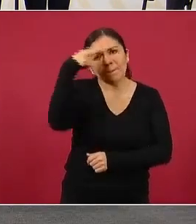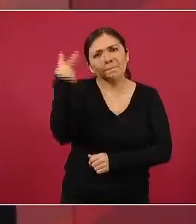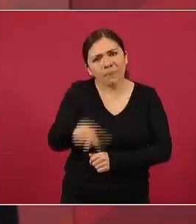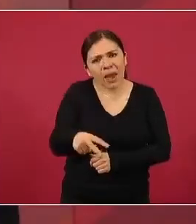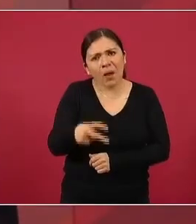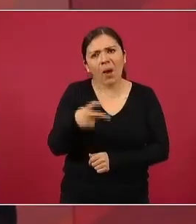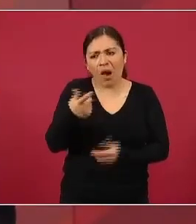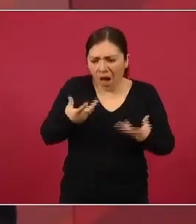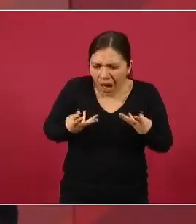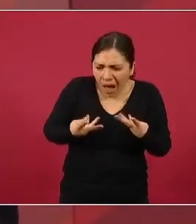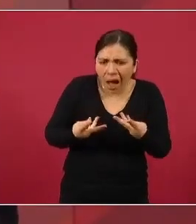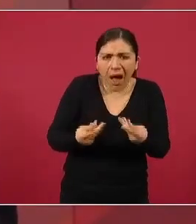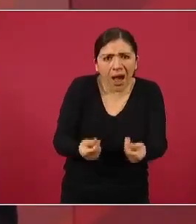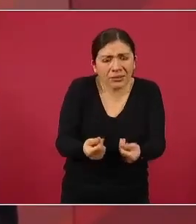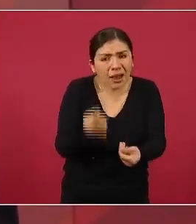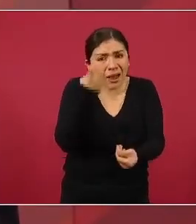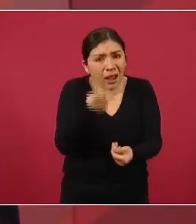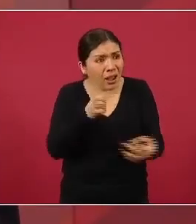este tipo de relación.